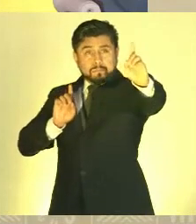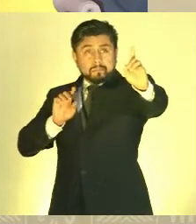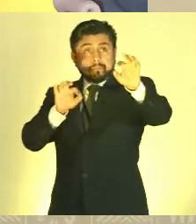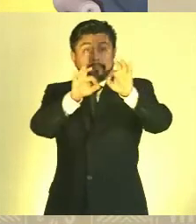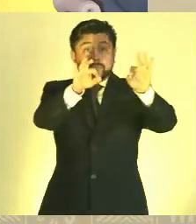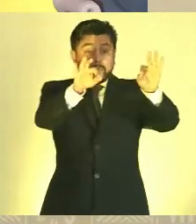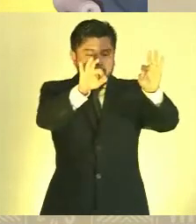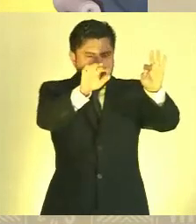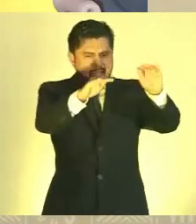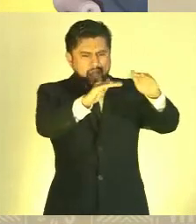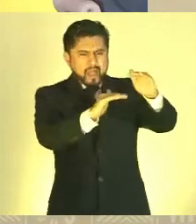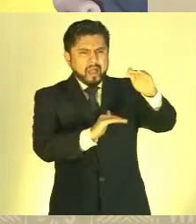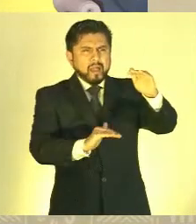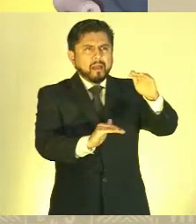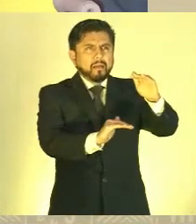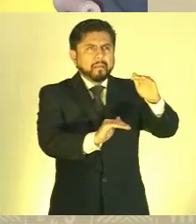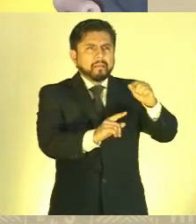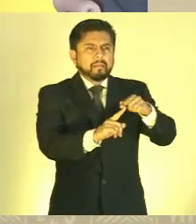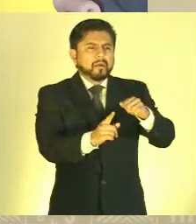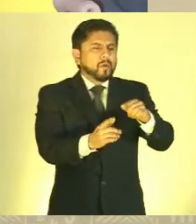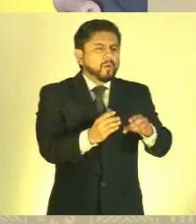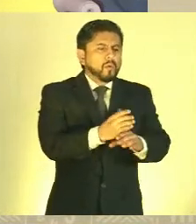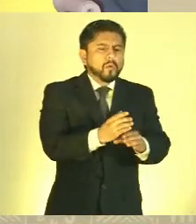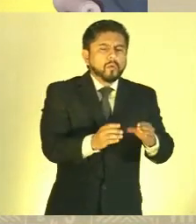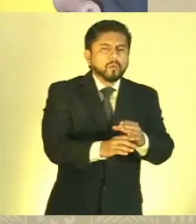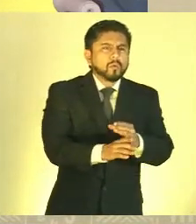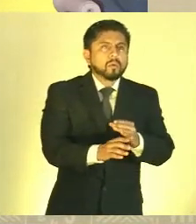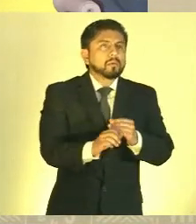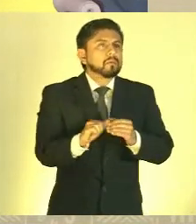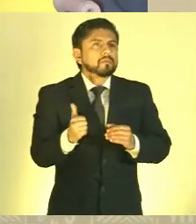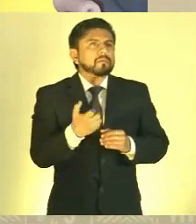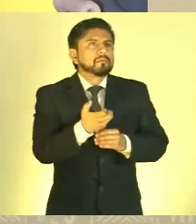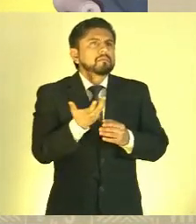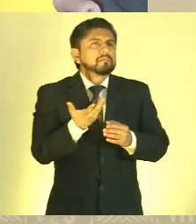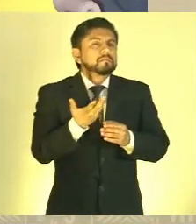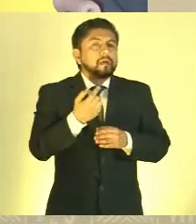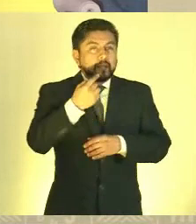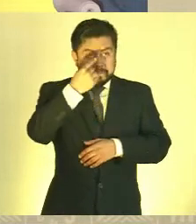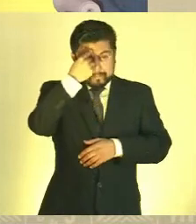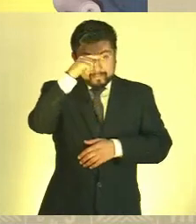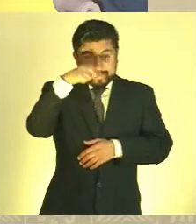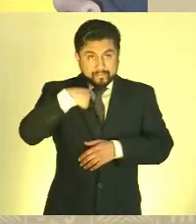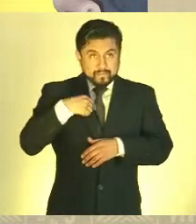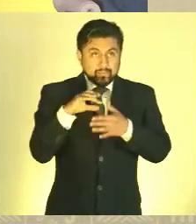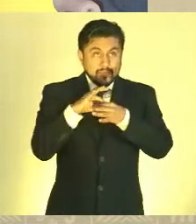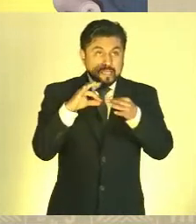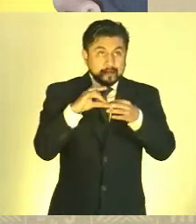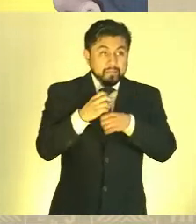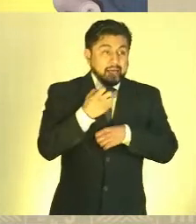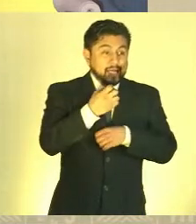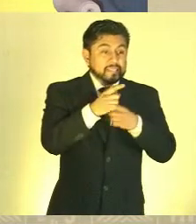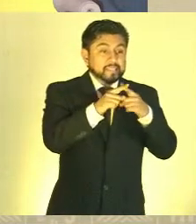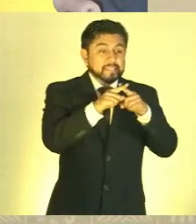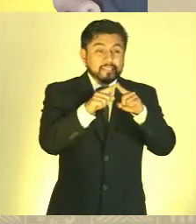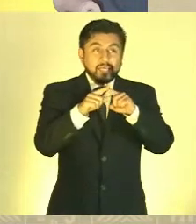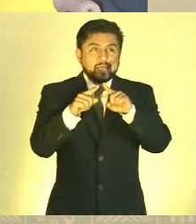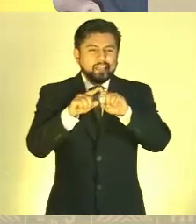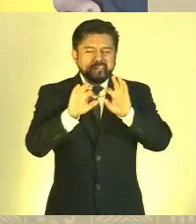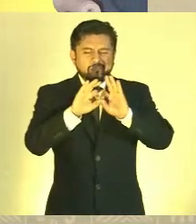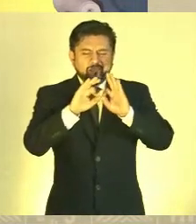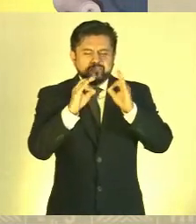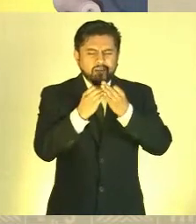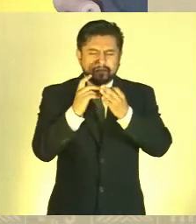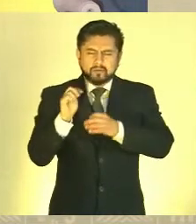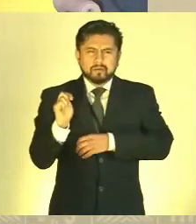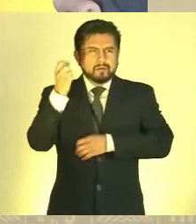que abajo de esa hoja hay otras cosas. Y eso es para explicarle que según estos modelos teóricos,